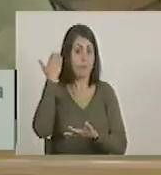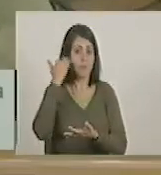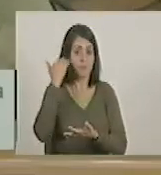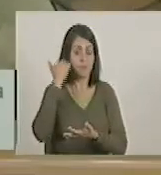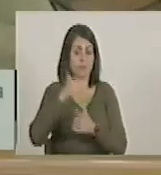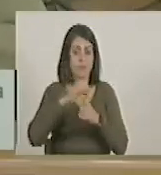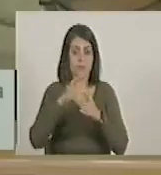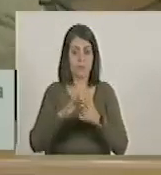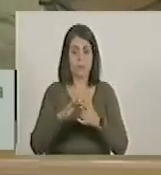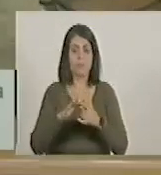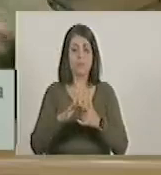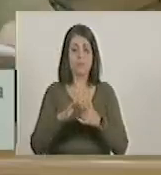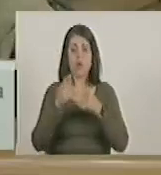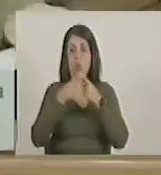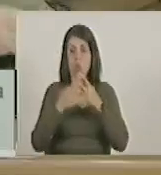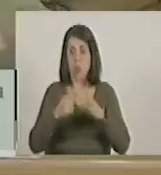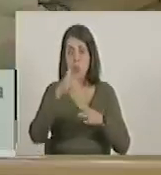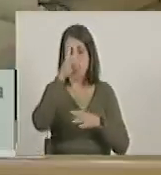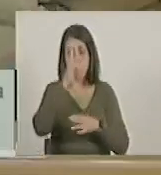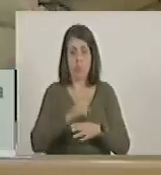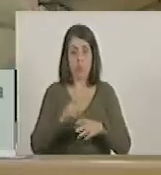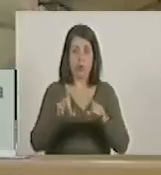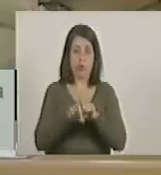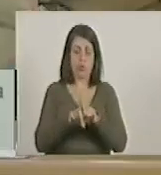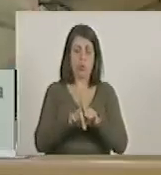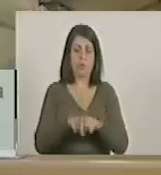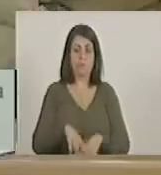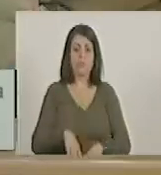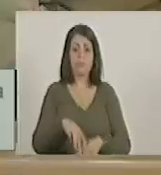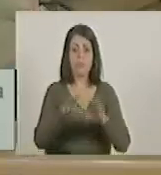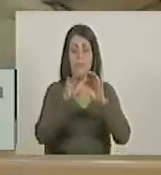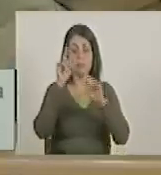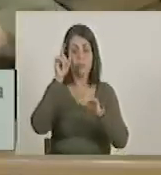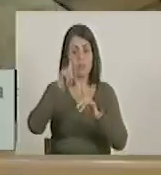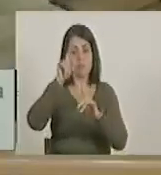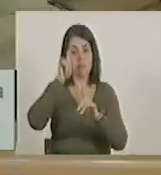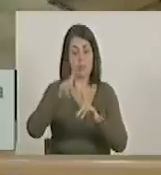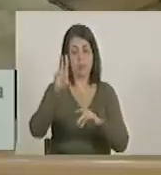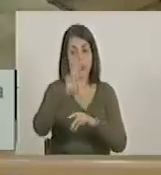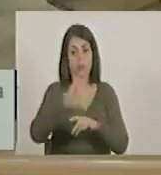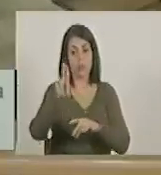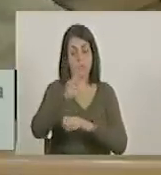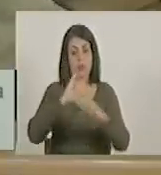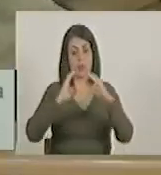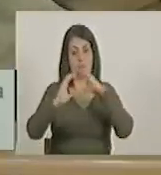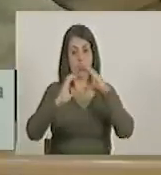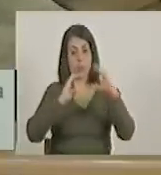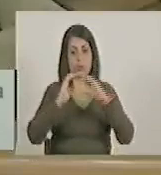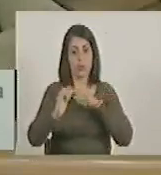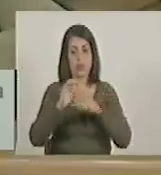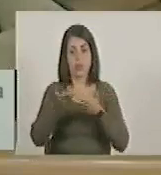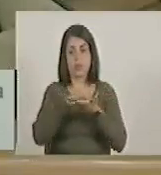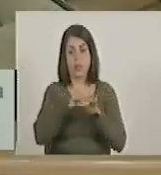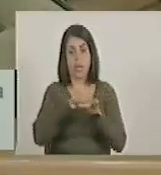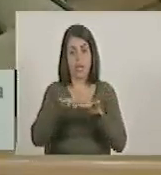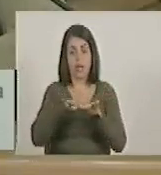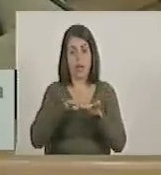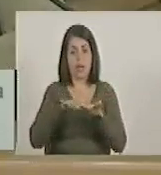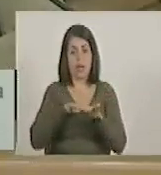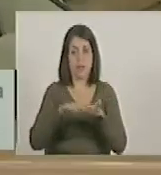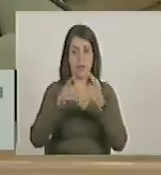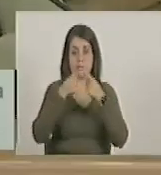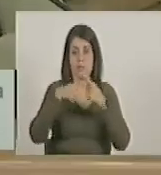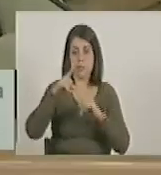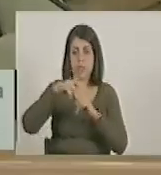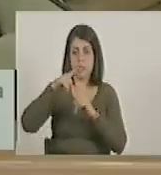y a los ambliopes, así como también la formación en el uso de la comunicación táctil, los